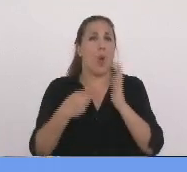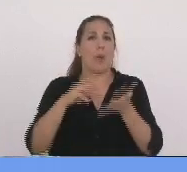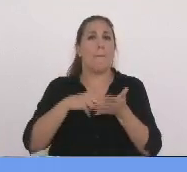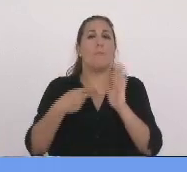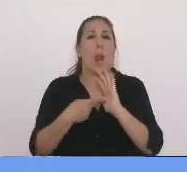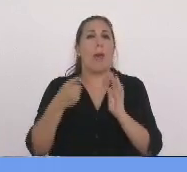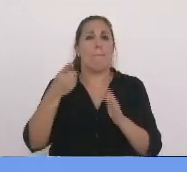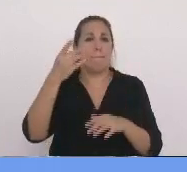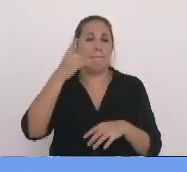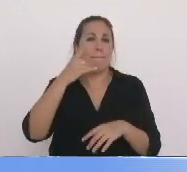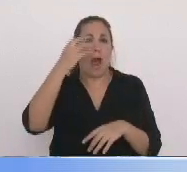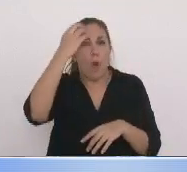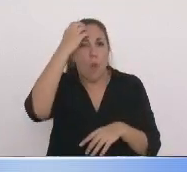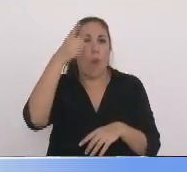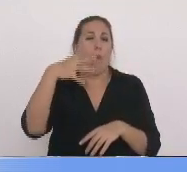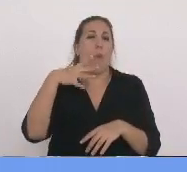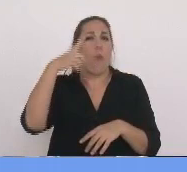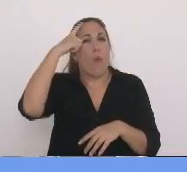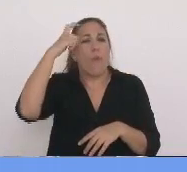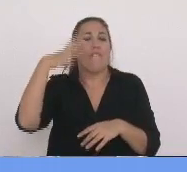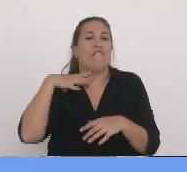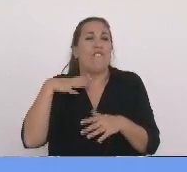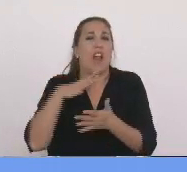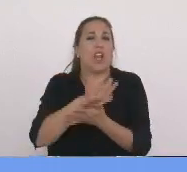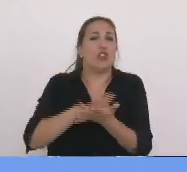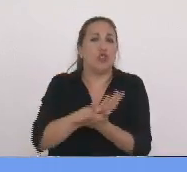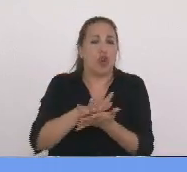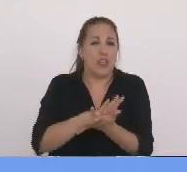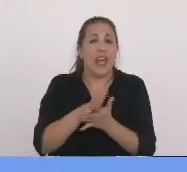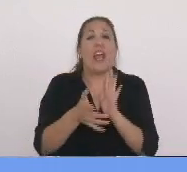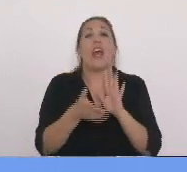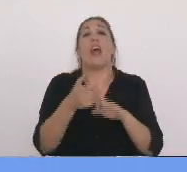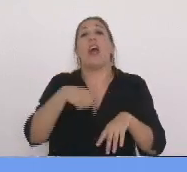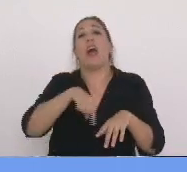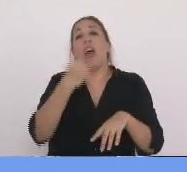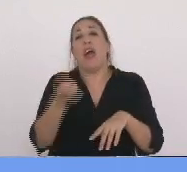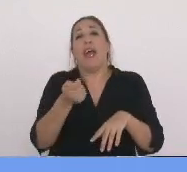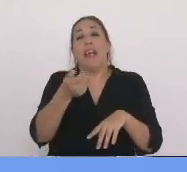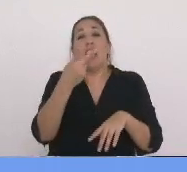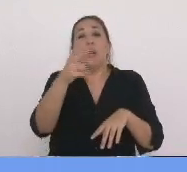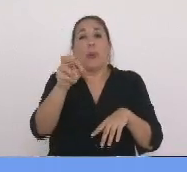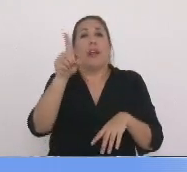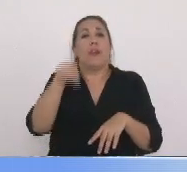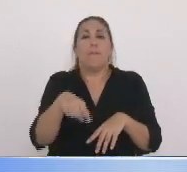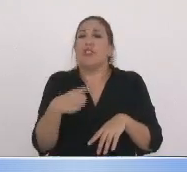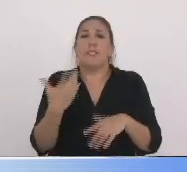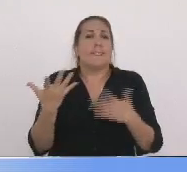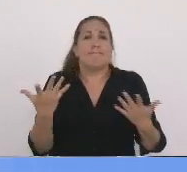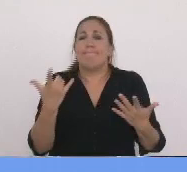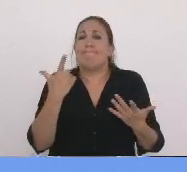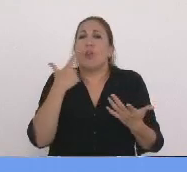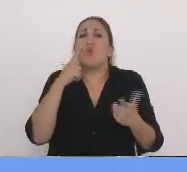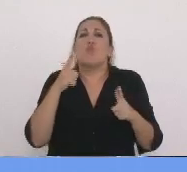jurídicos sin resolver y que casi el 20% no encuentra solución o no ha encontrado